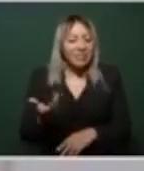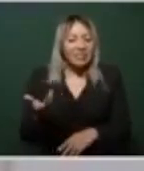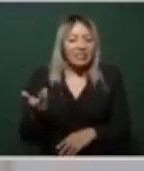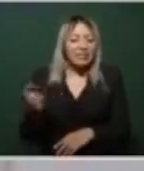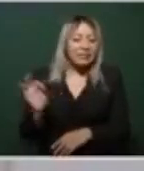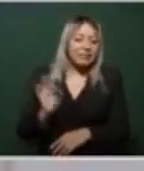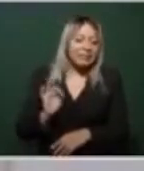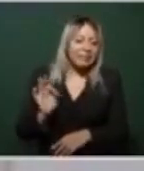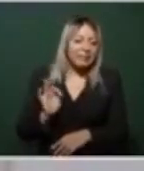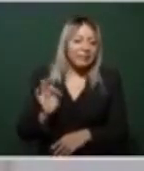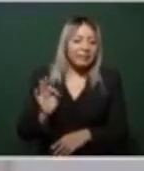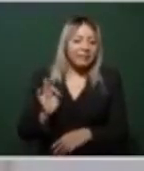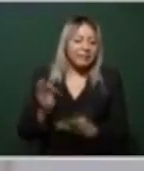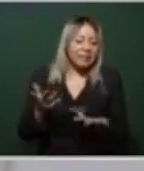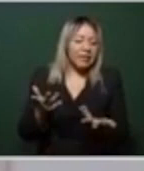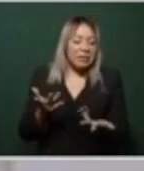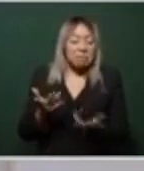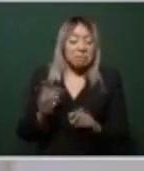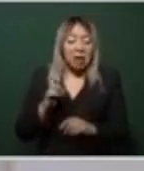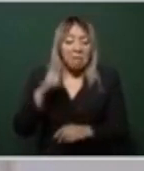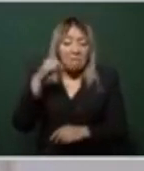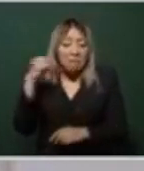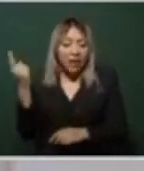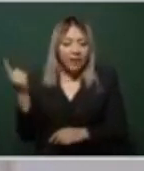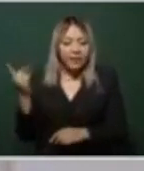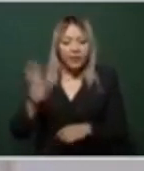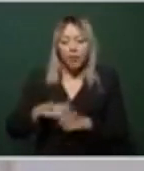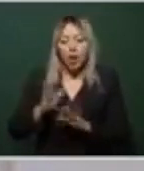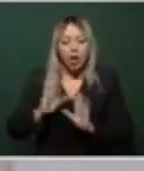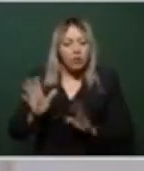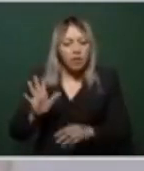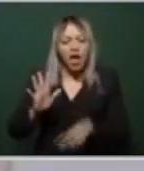no habría tanto problema porque ya tenemos